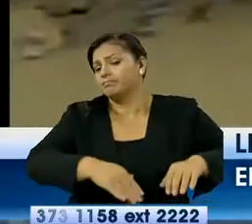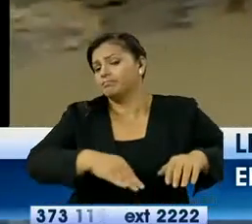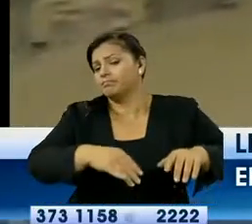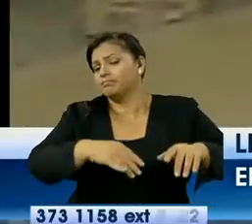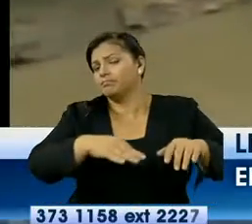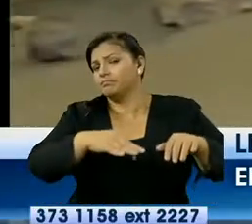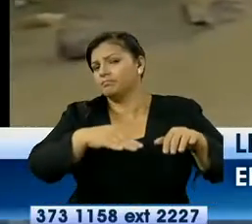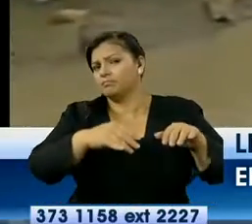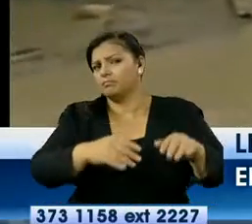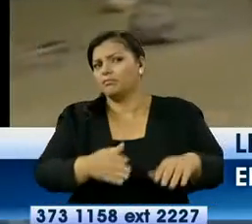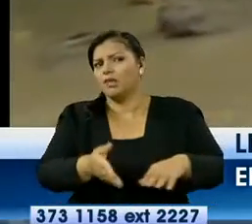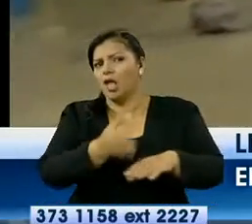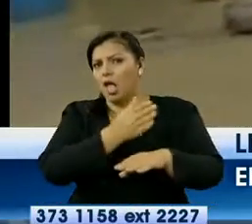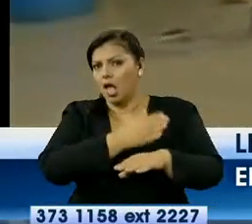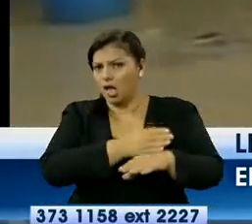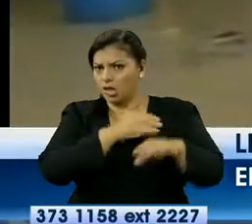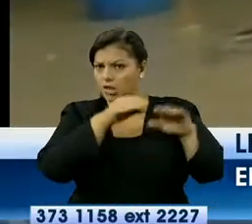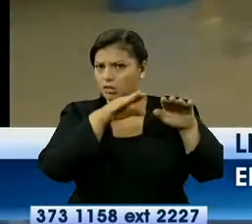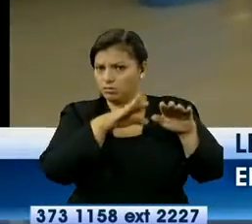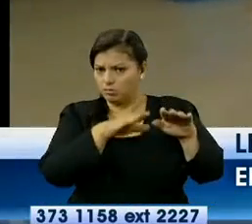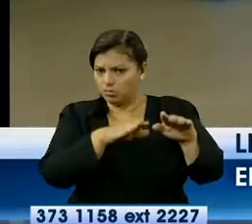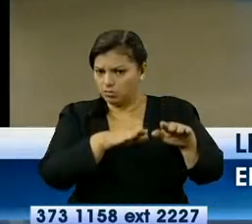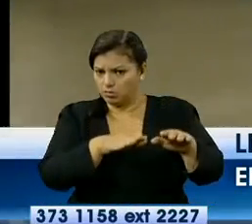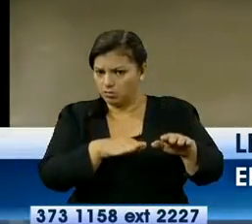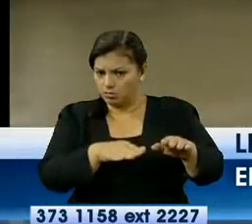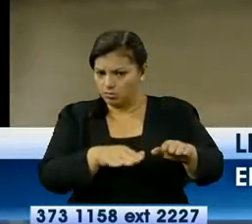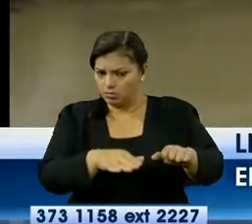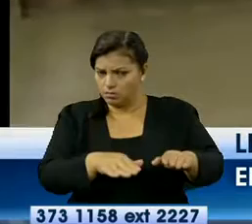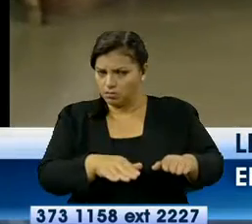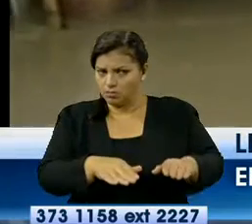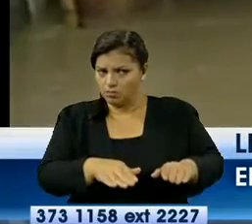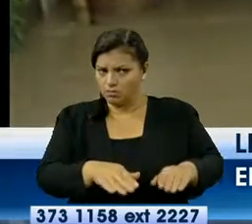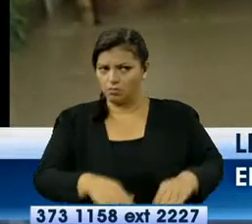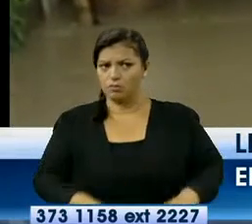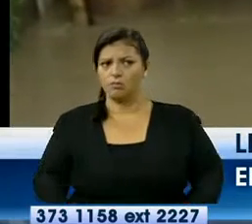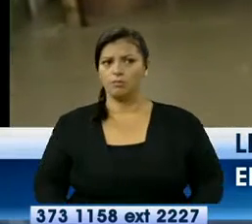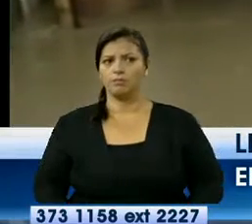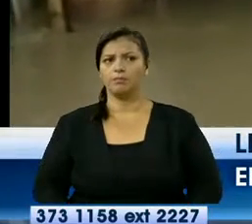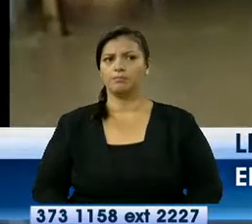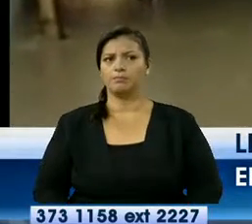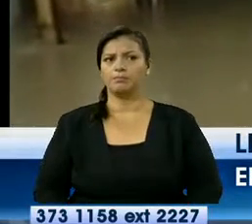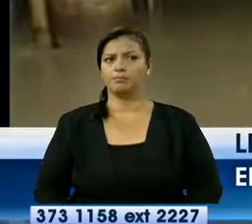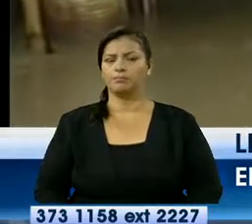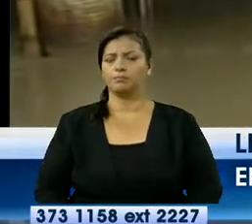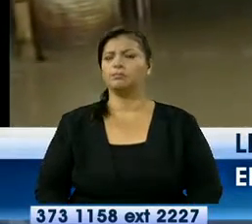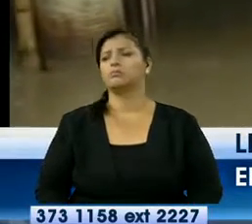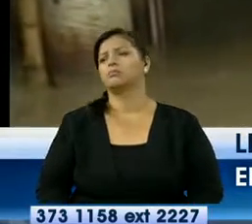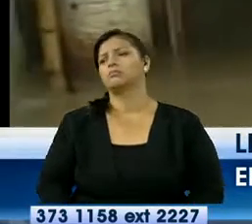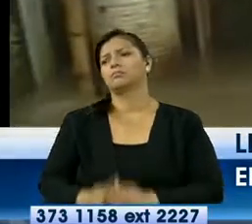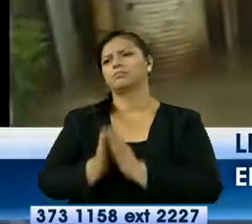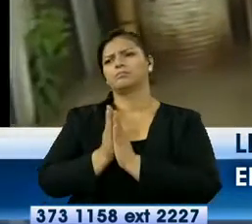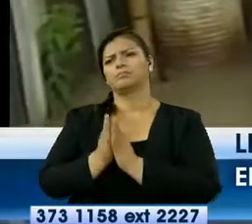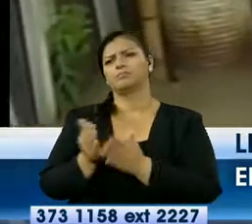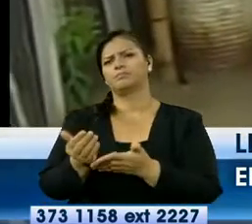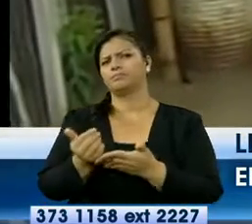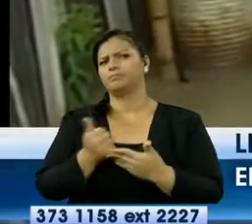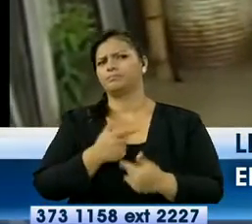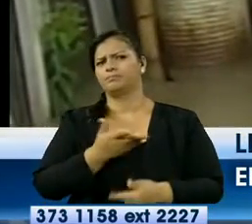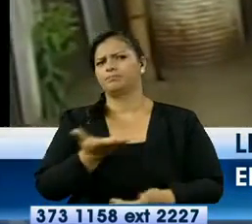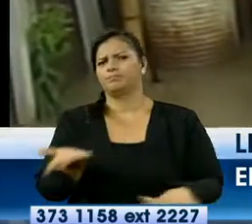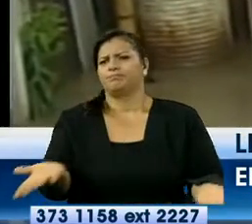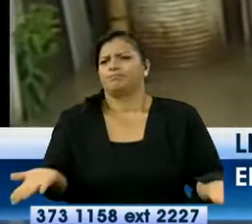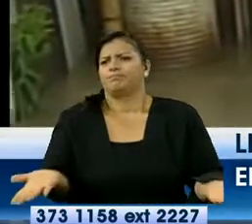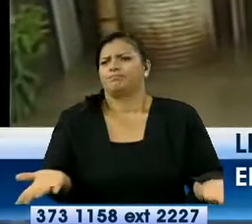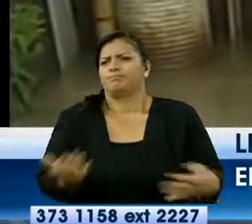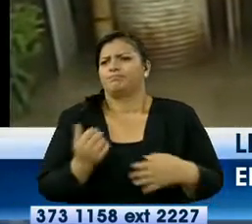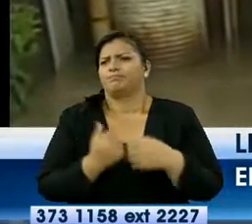ya bajó un poco el agua, pero estamos arriba, ya casi llegando arriba el agua a mi casa. Y necesitamos ayuda, estamos en una solución que